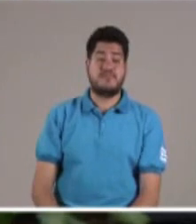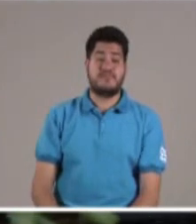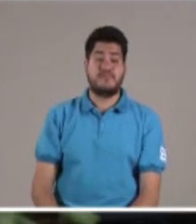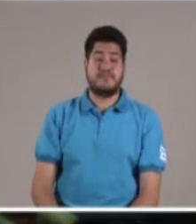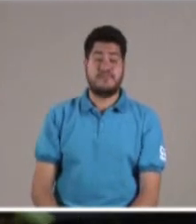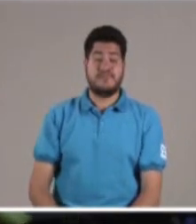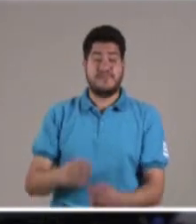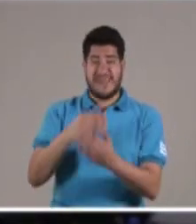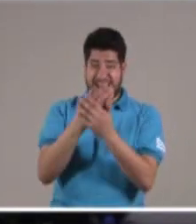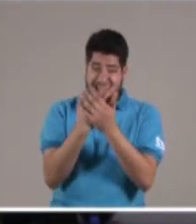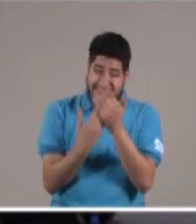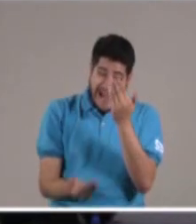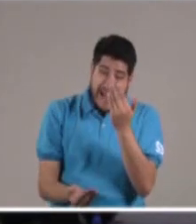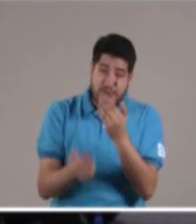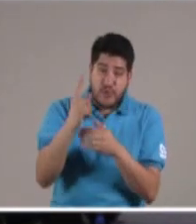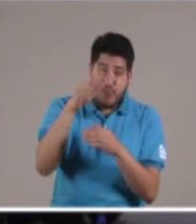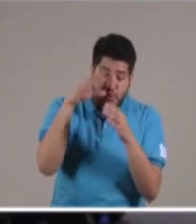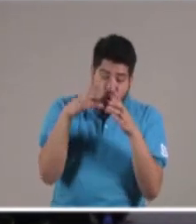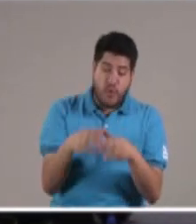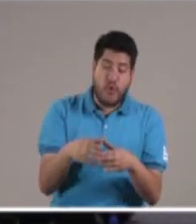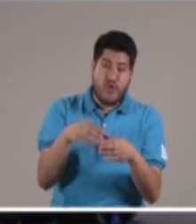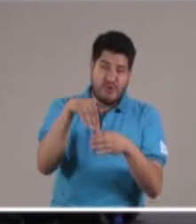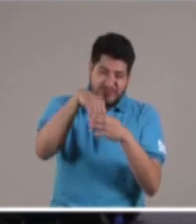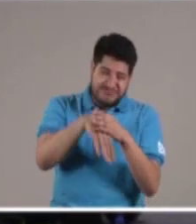y cayó en un hoyo